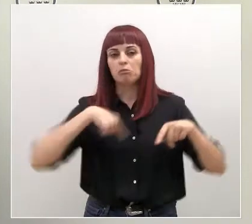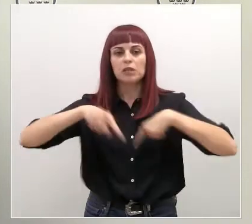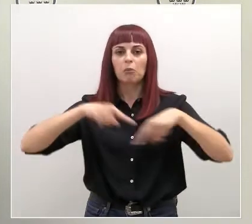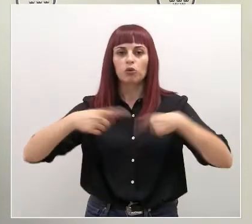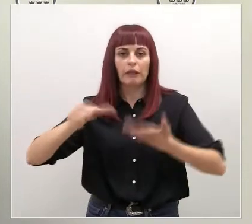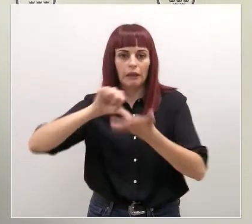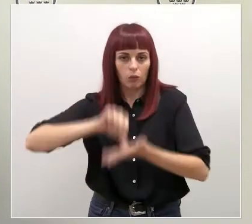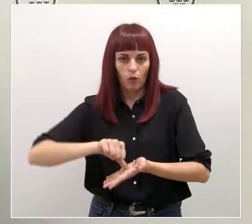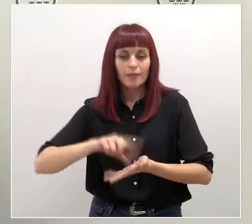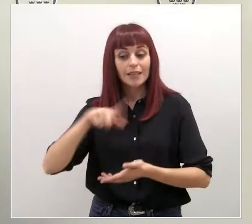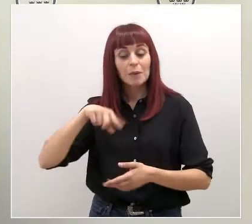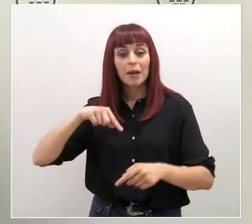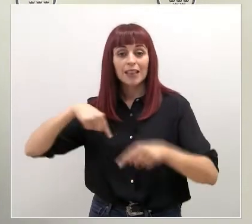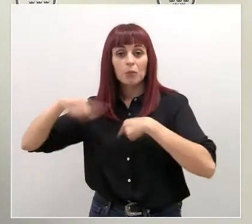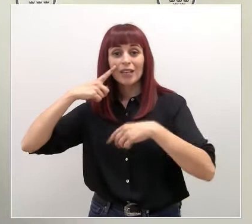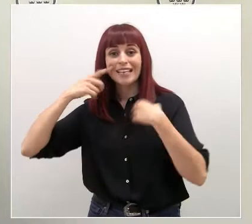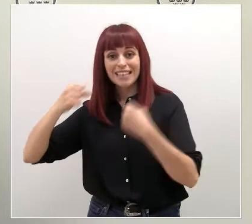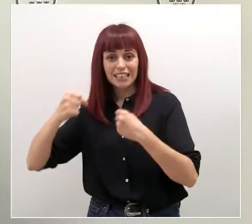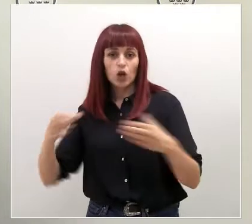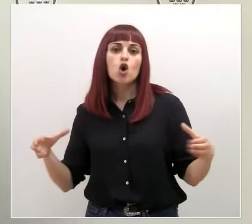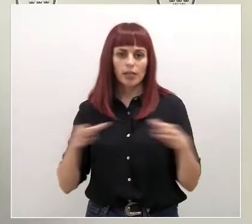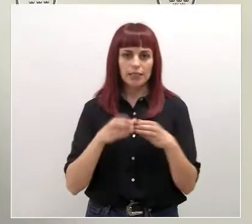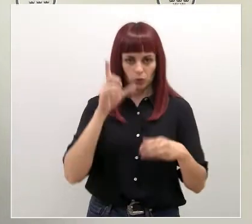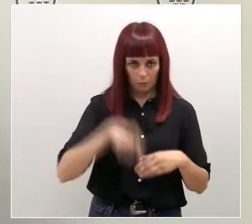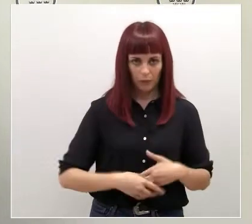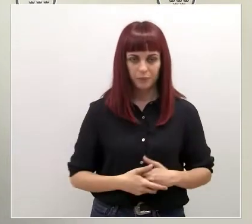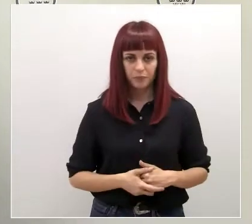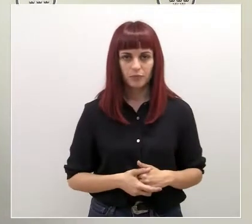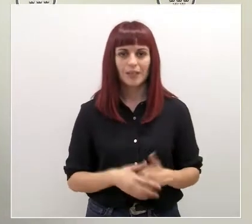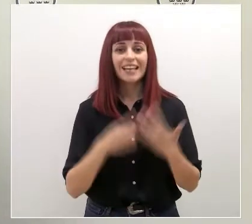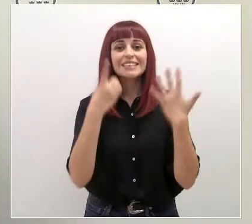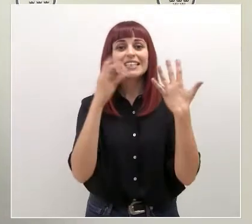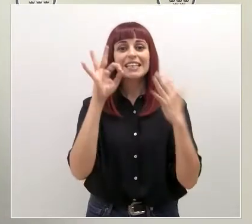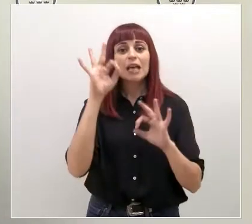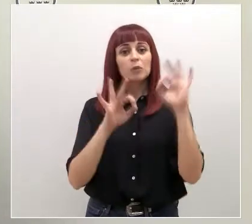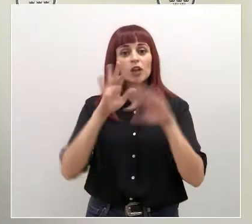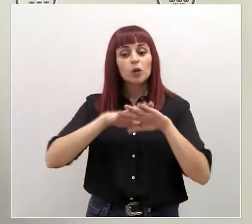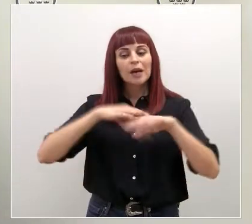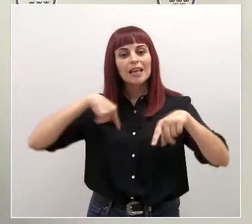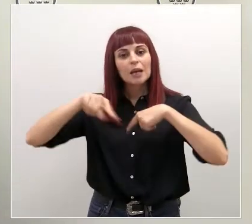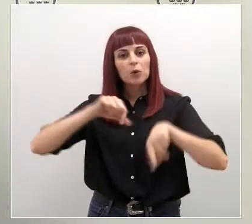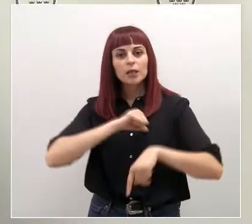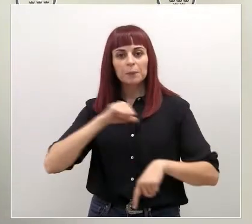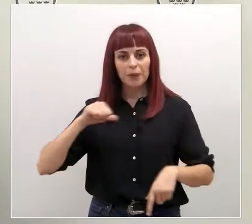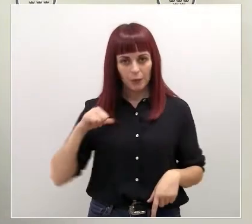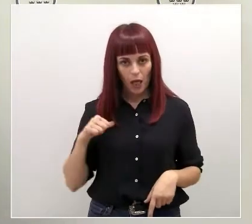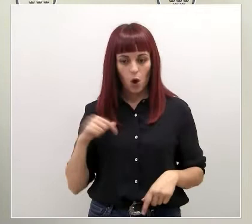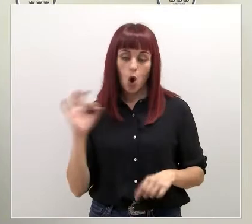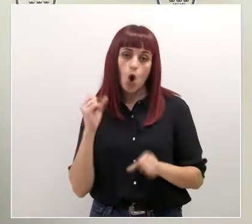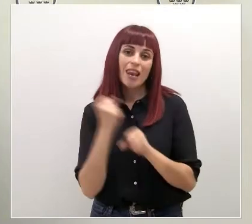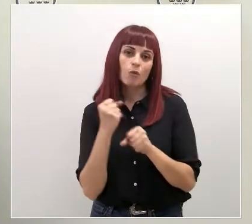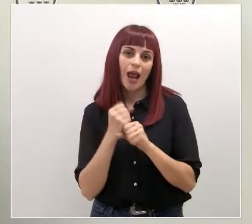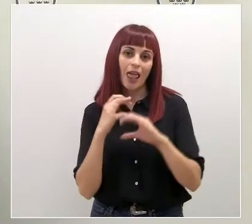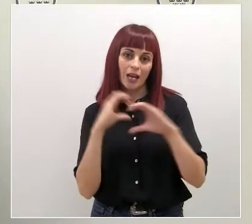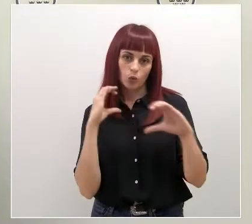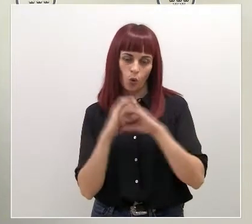urbano, y para el transporte sanitario colectivo, de un 60% para el transporte privado y laboral en